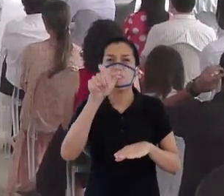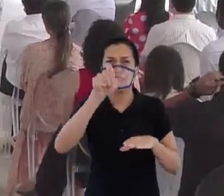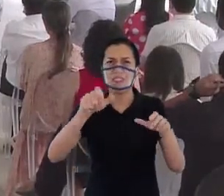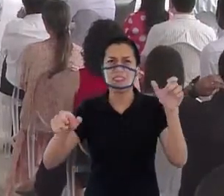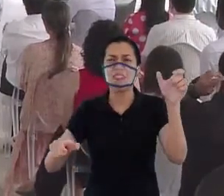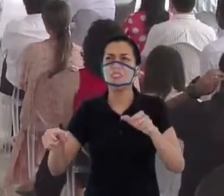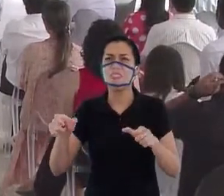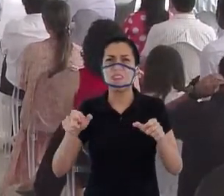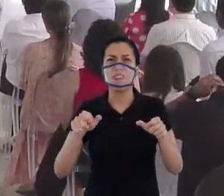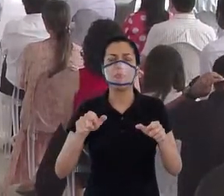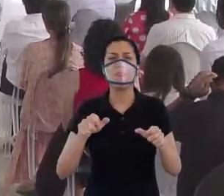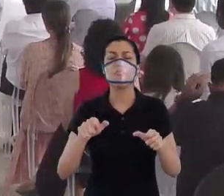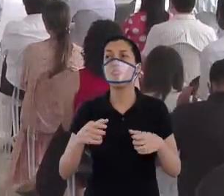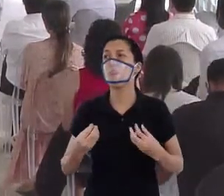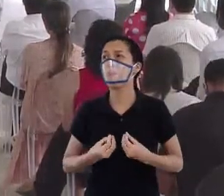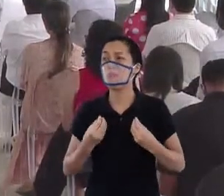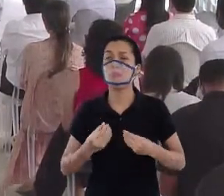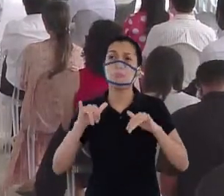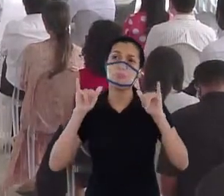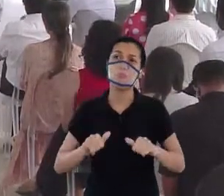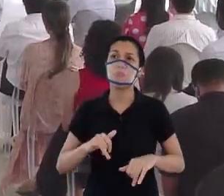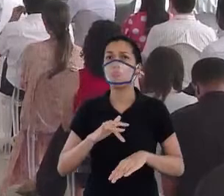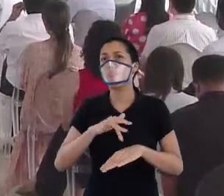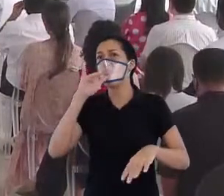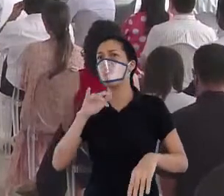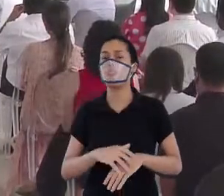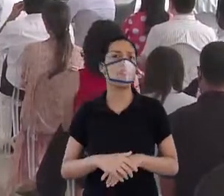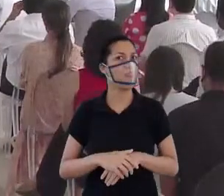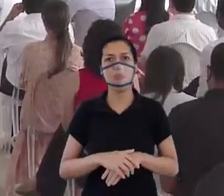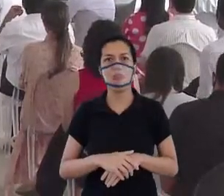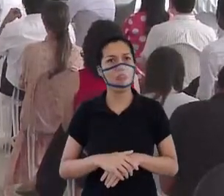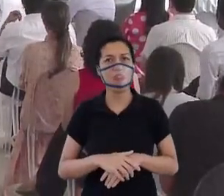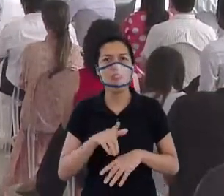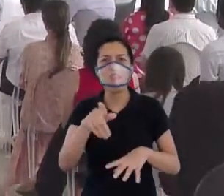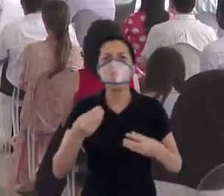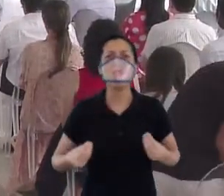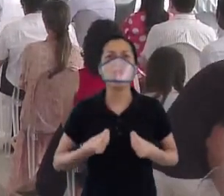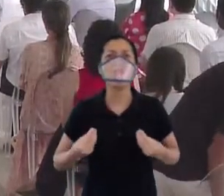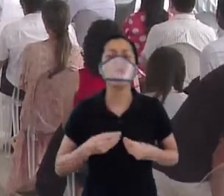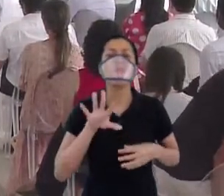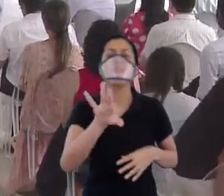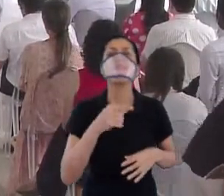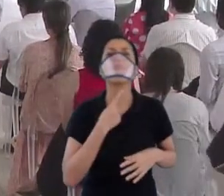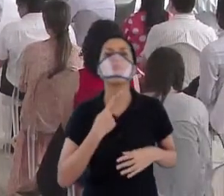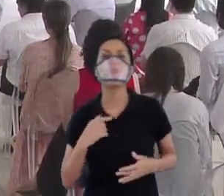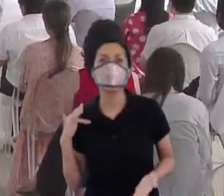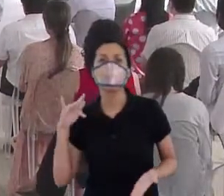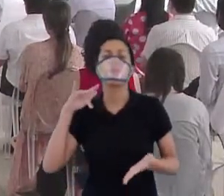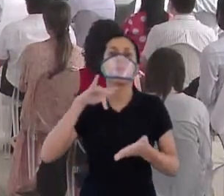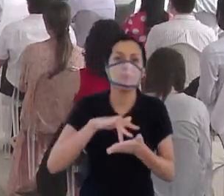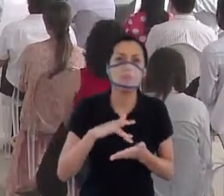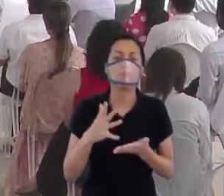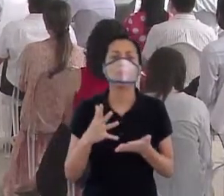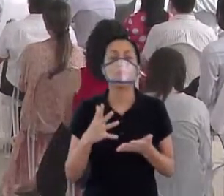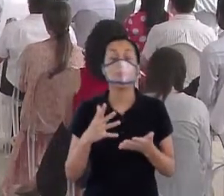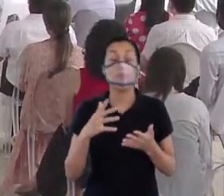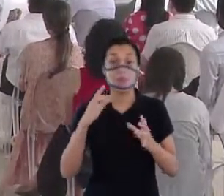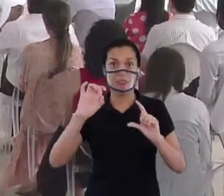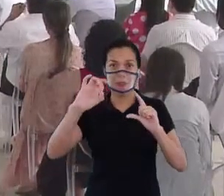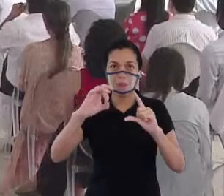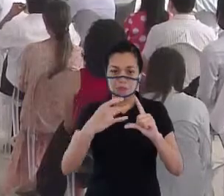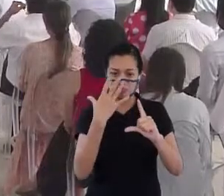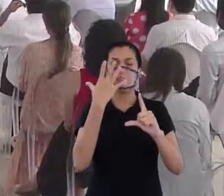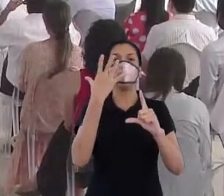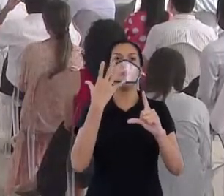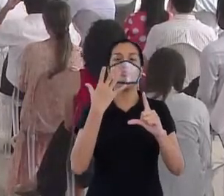imponen, sino que puede vivir donde quiere. Porque la virtualidad le ha dado una nueva herramienta a las empresas y a los